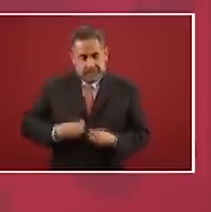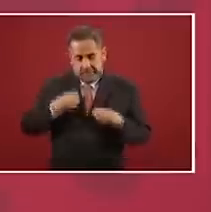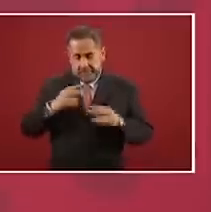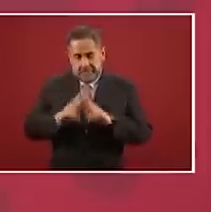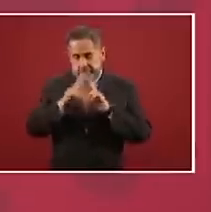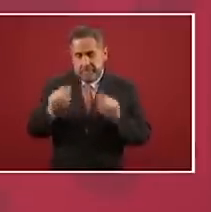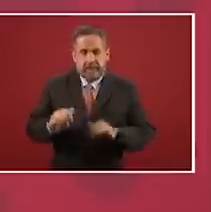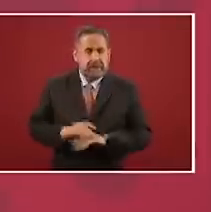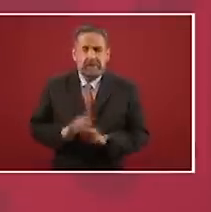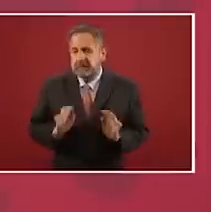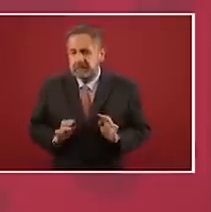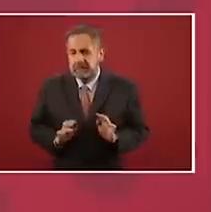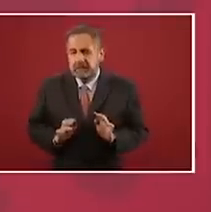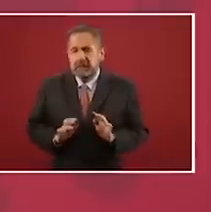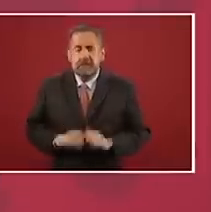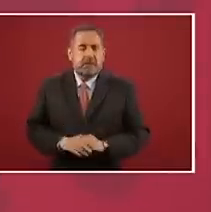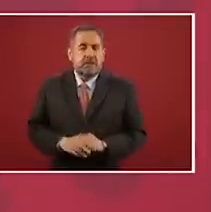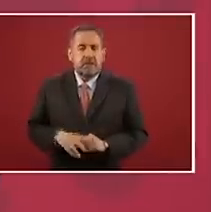no